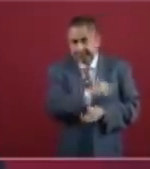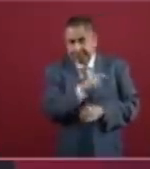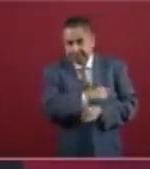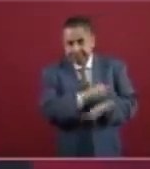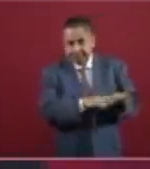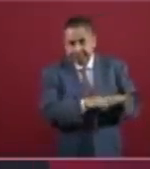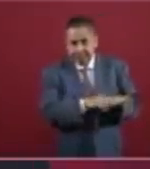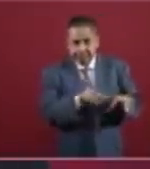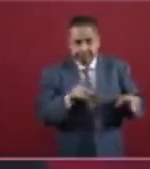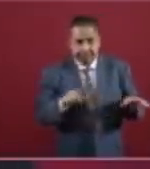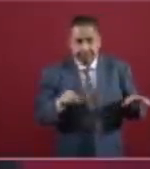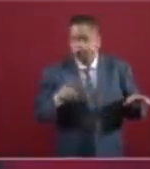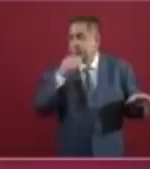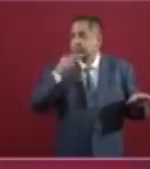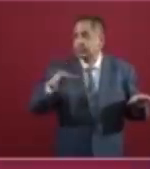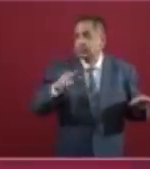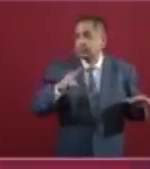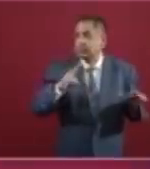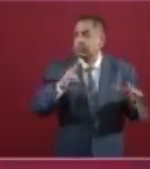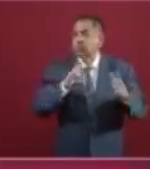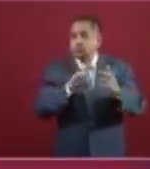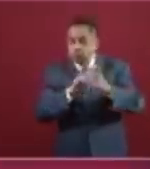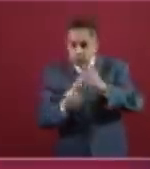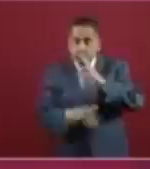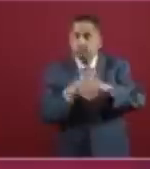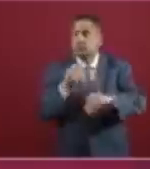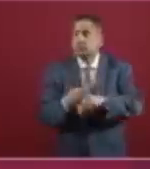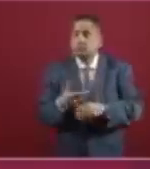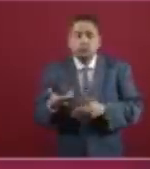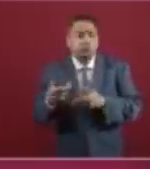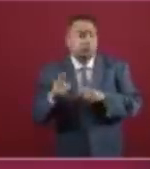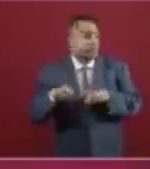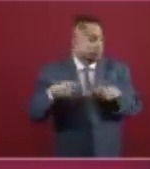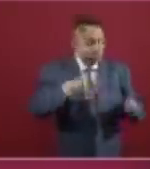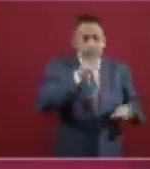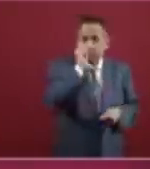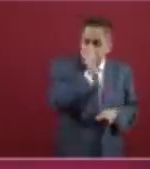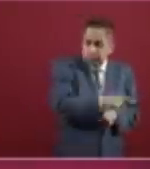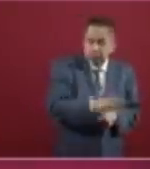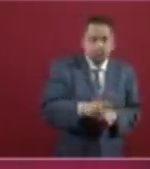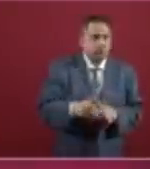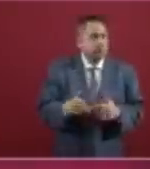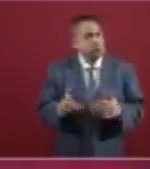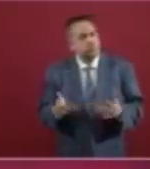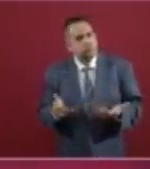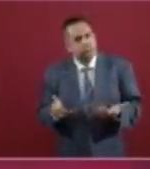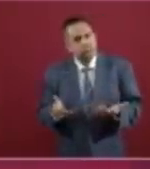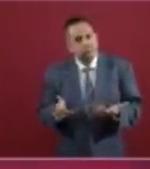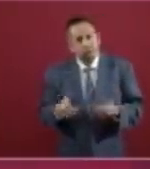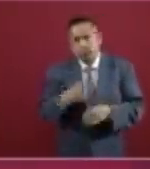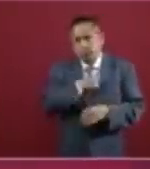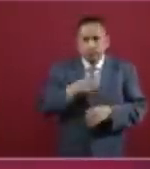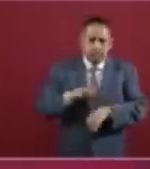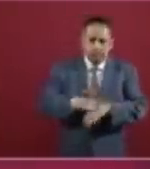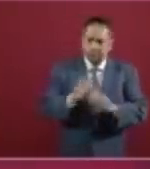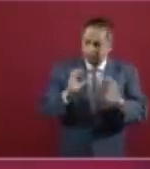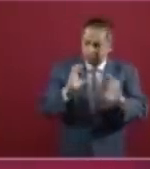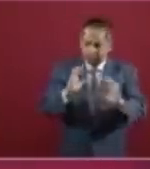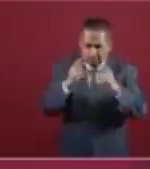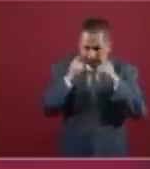que se vuelva a lo mismo, entonces tenemos que andar